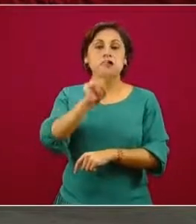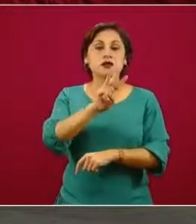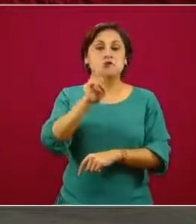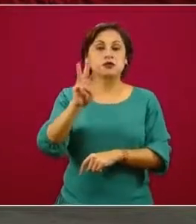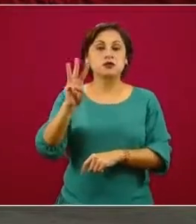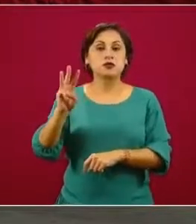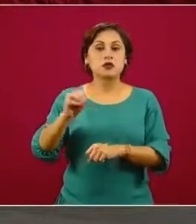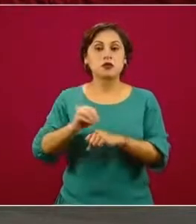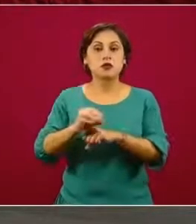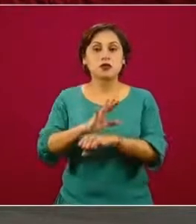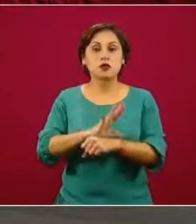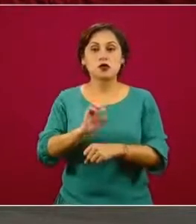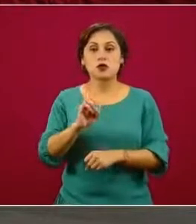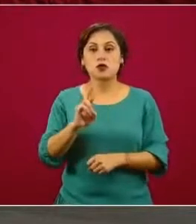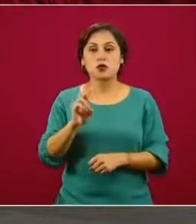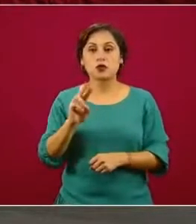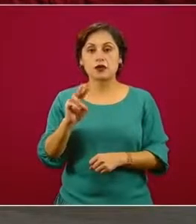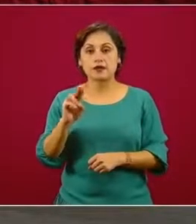coronavirus.gov.mx,